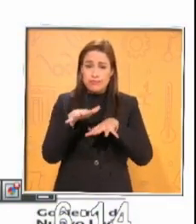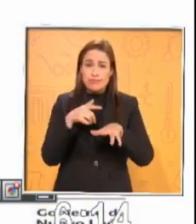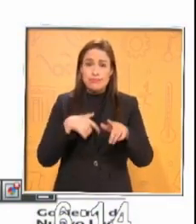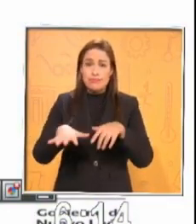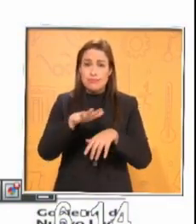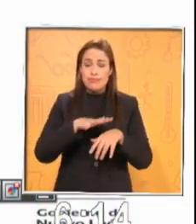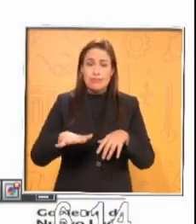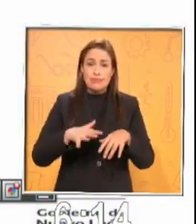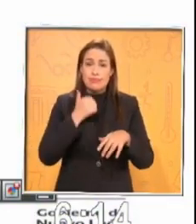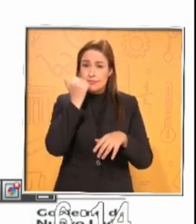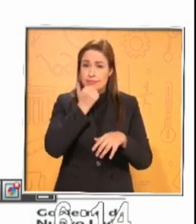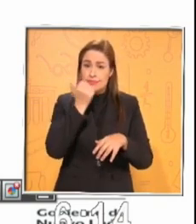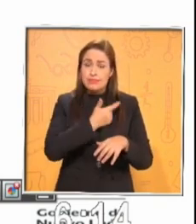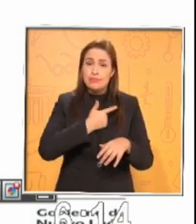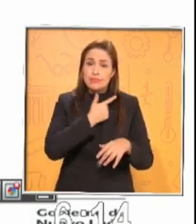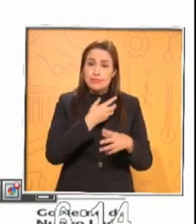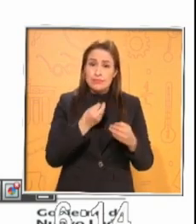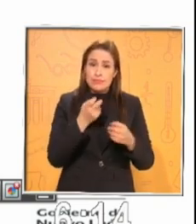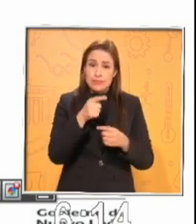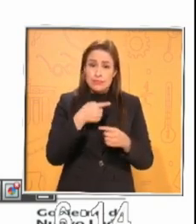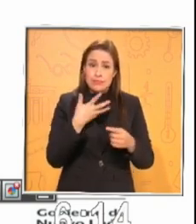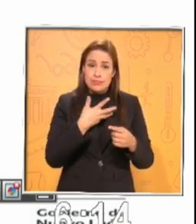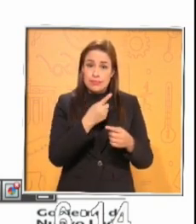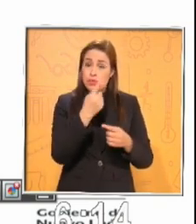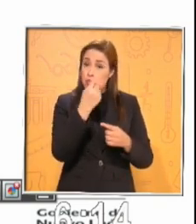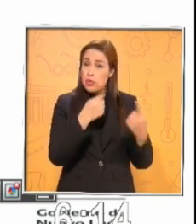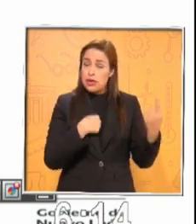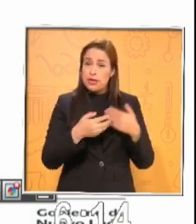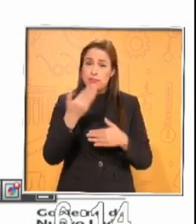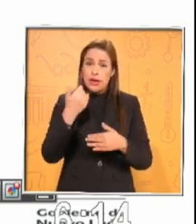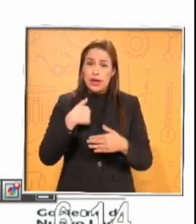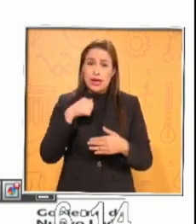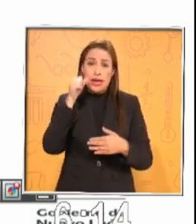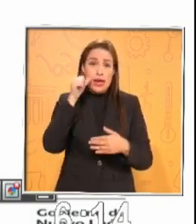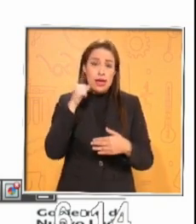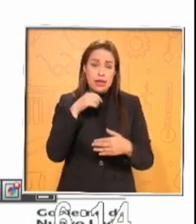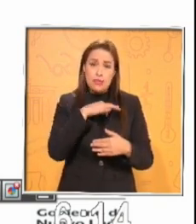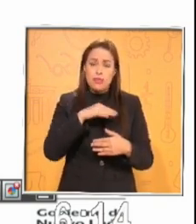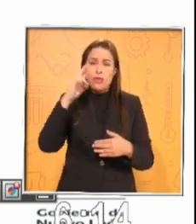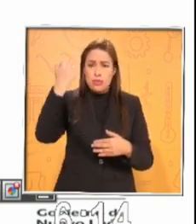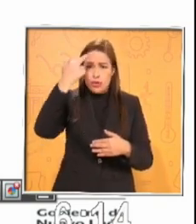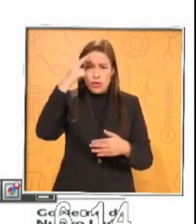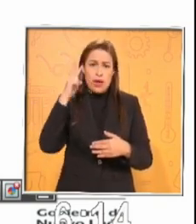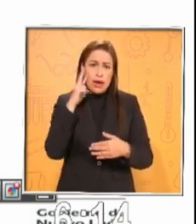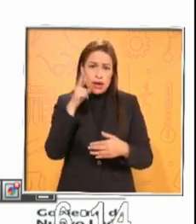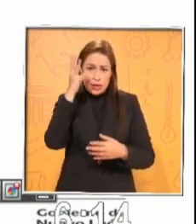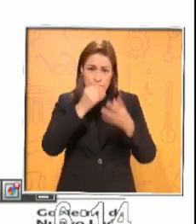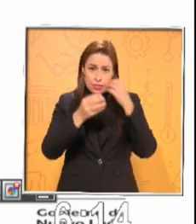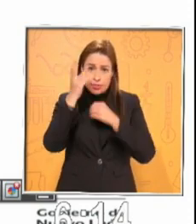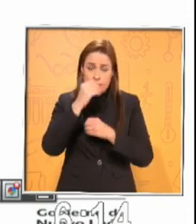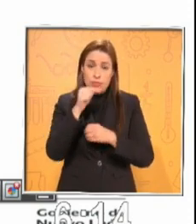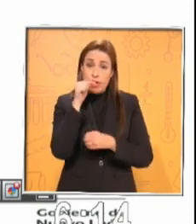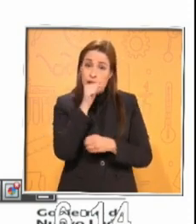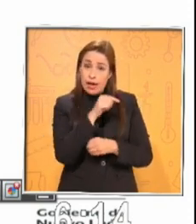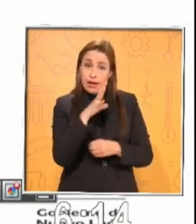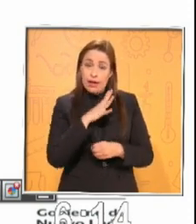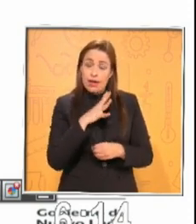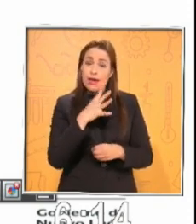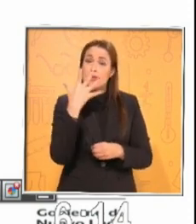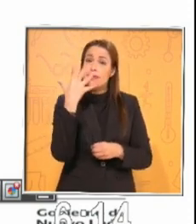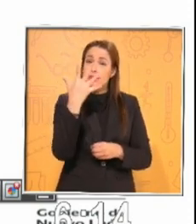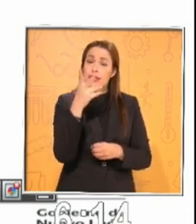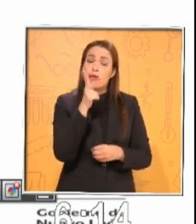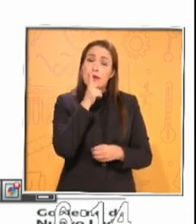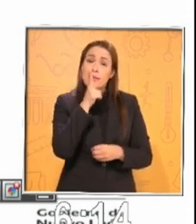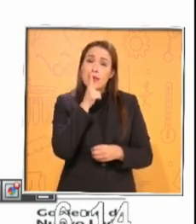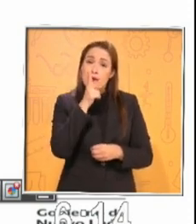los conocimientos previos de la clase de ayer. En esta hoja de letras están incluidas 5 palabras